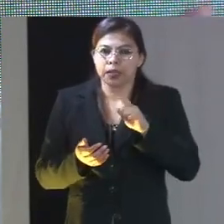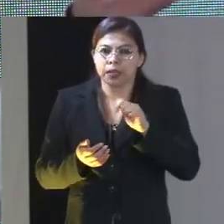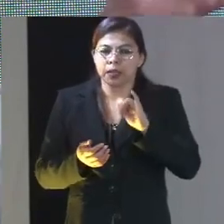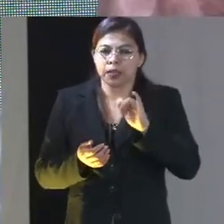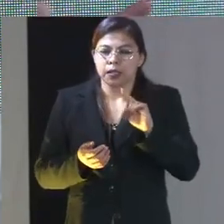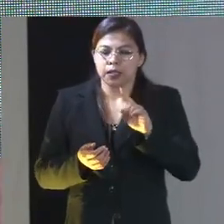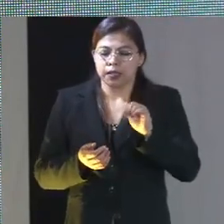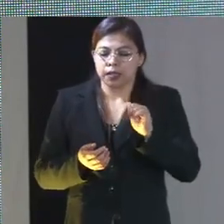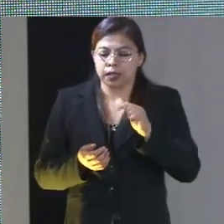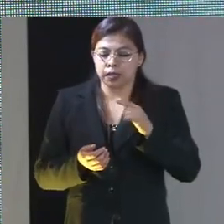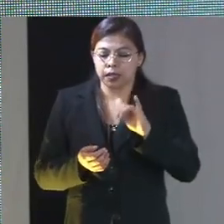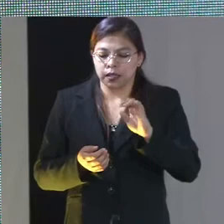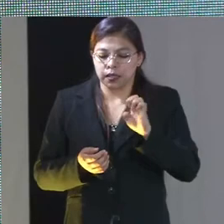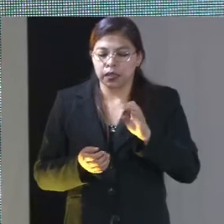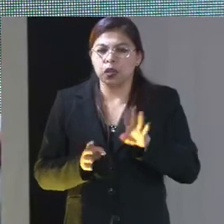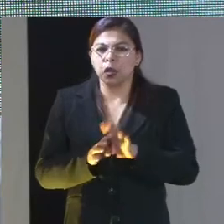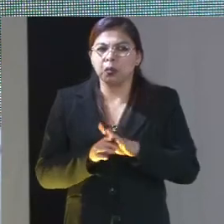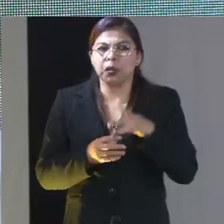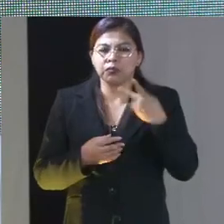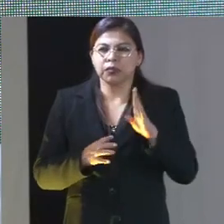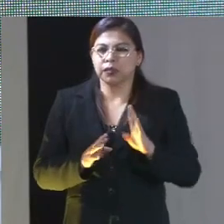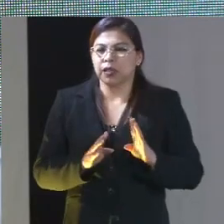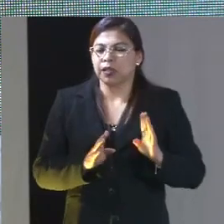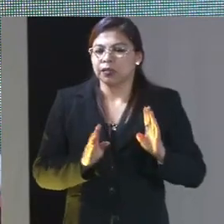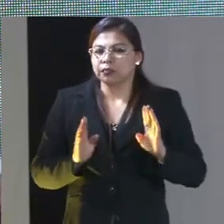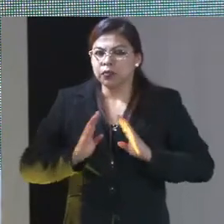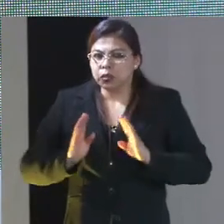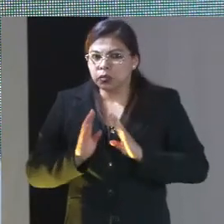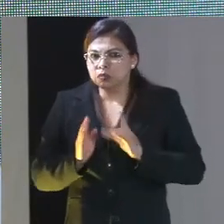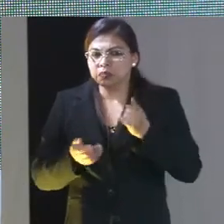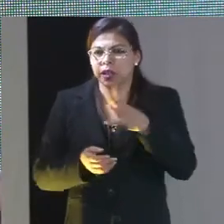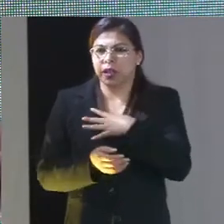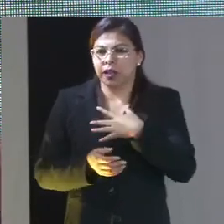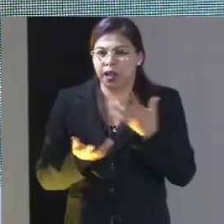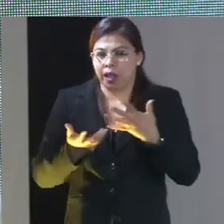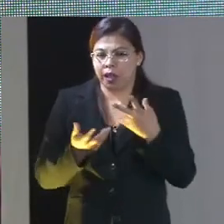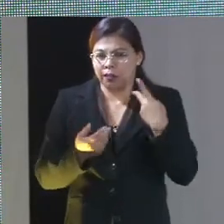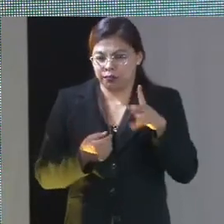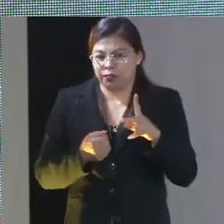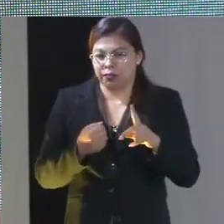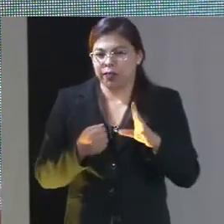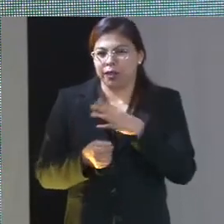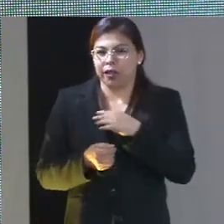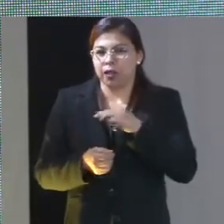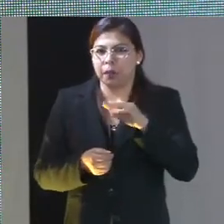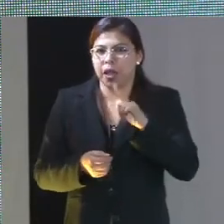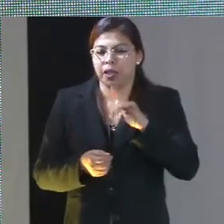conseguía indias a los soldados. Además, le hacía hijos a la Malinche. Entonces, ¿qué más quieren?